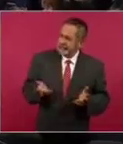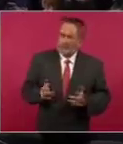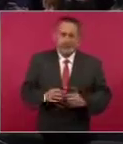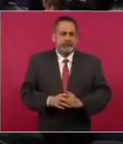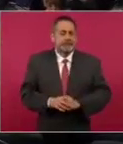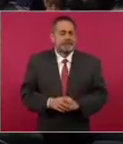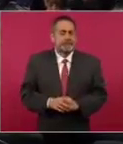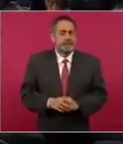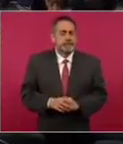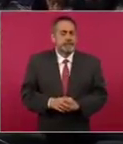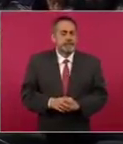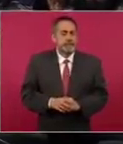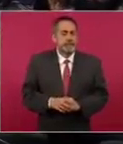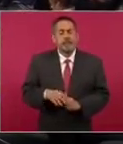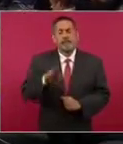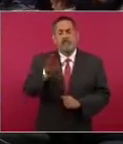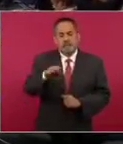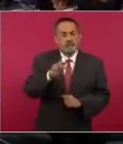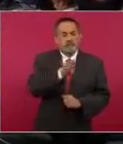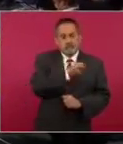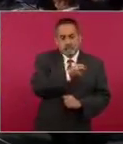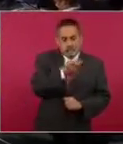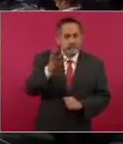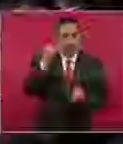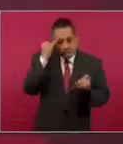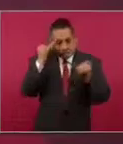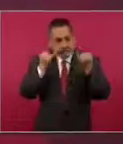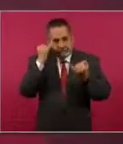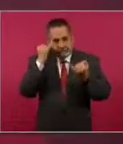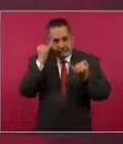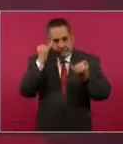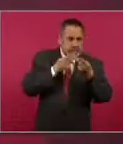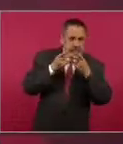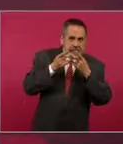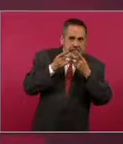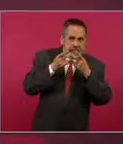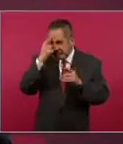Ha habido mucha especulación y